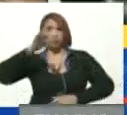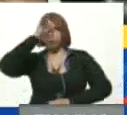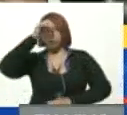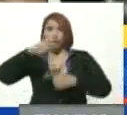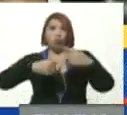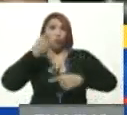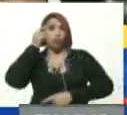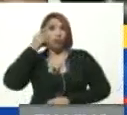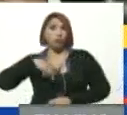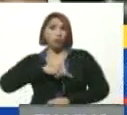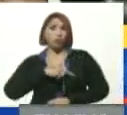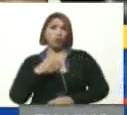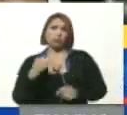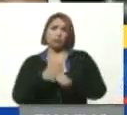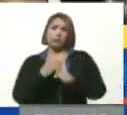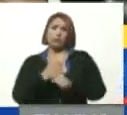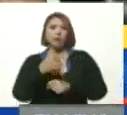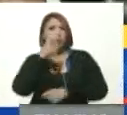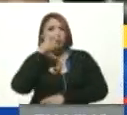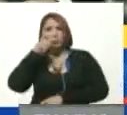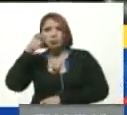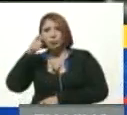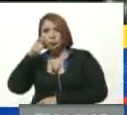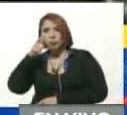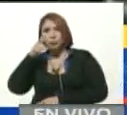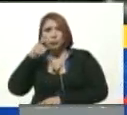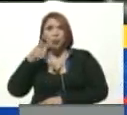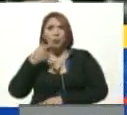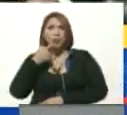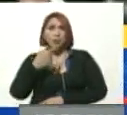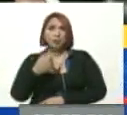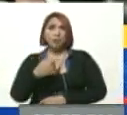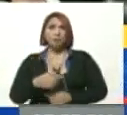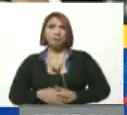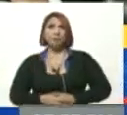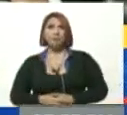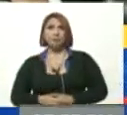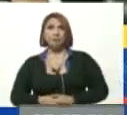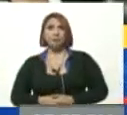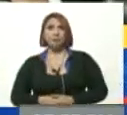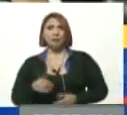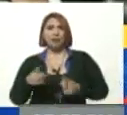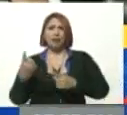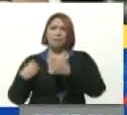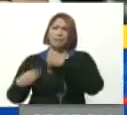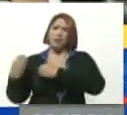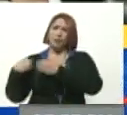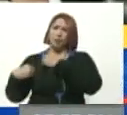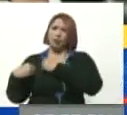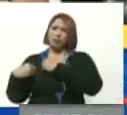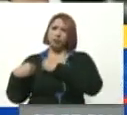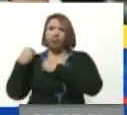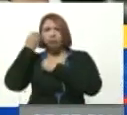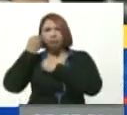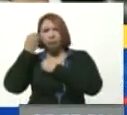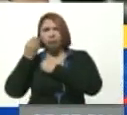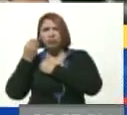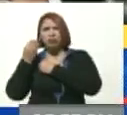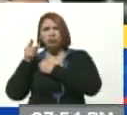días estamos nosotros porque es lo que dije la otra vez. Alguien me preguntó, creo que fuiste tú mismo hace